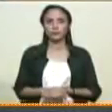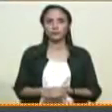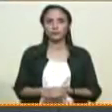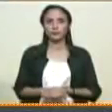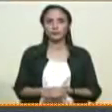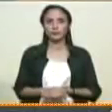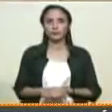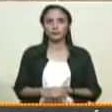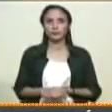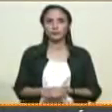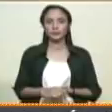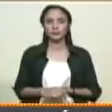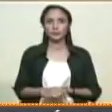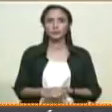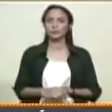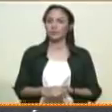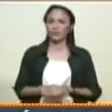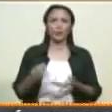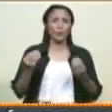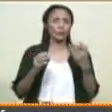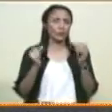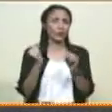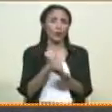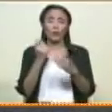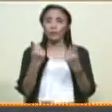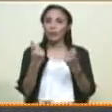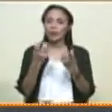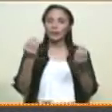Digo esto porque es que hay mucho trabajo por hacer.